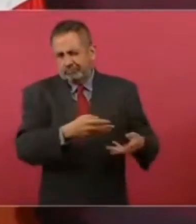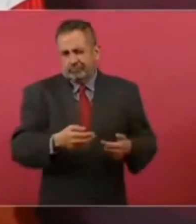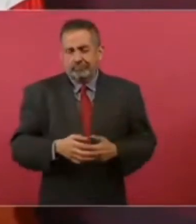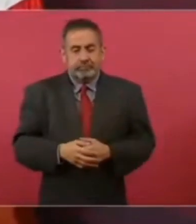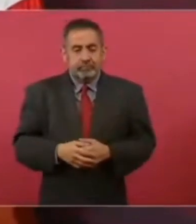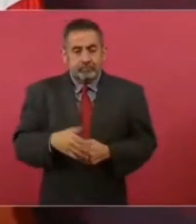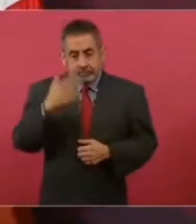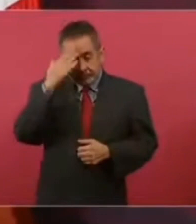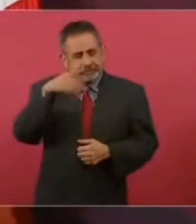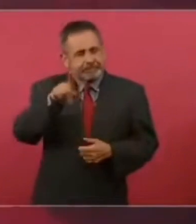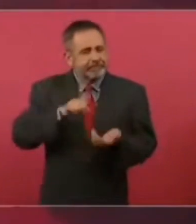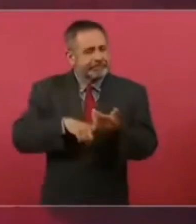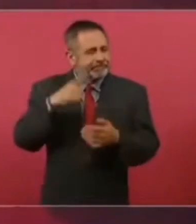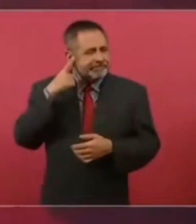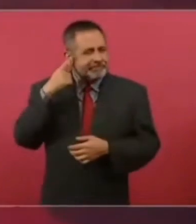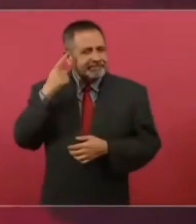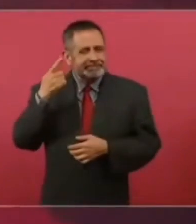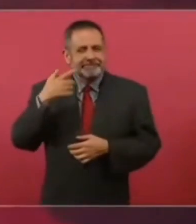Ya ven que salió